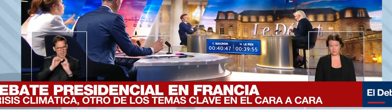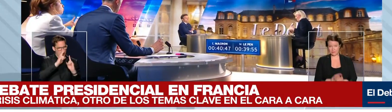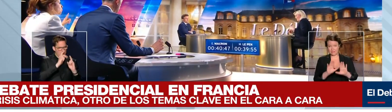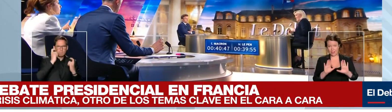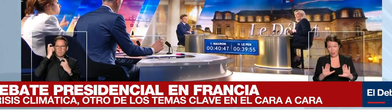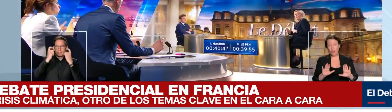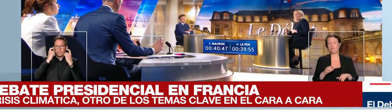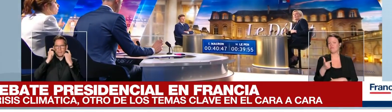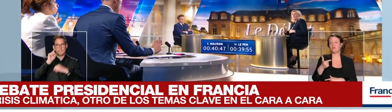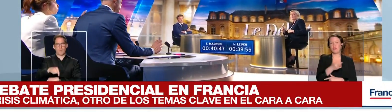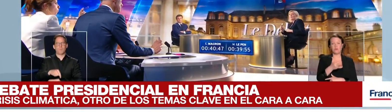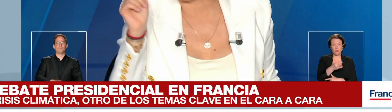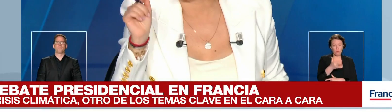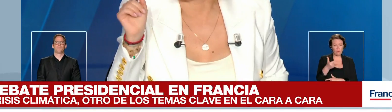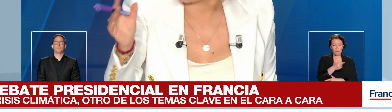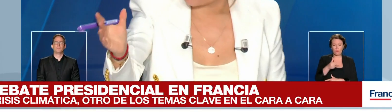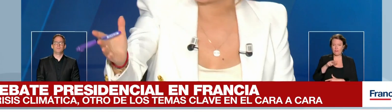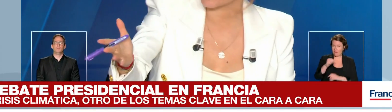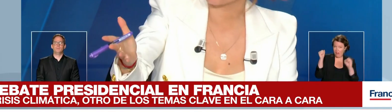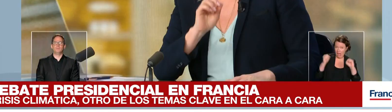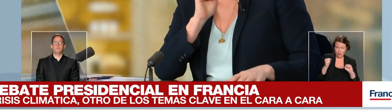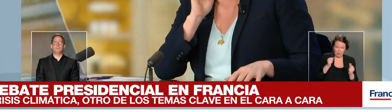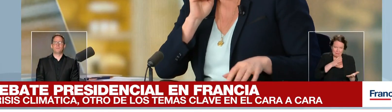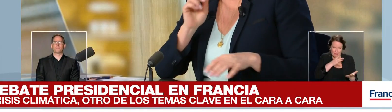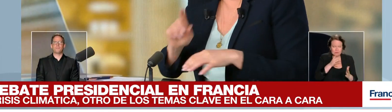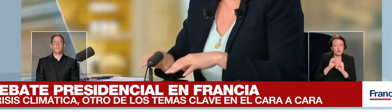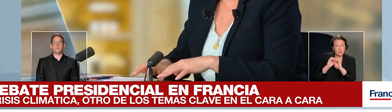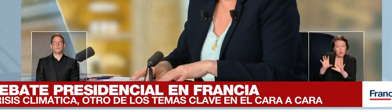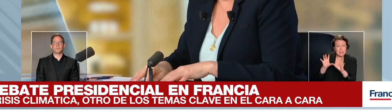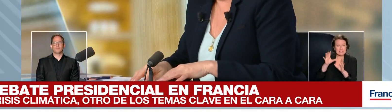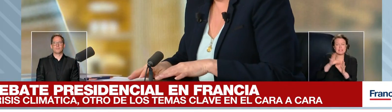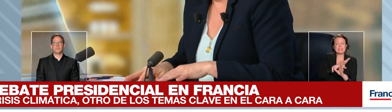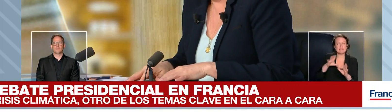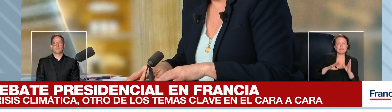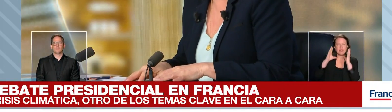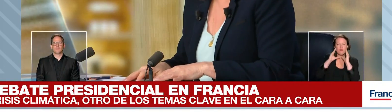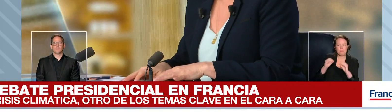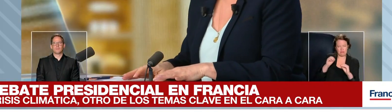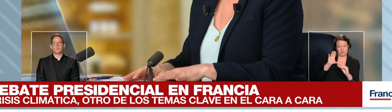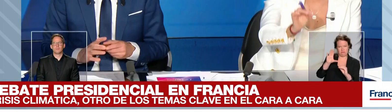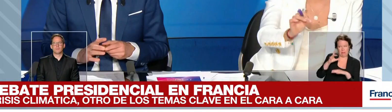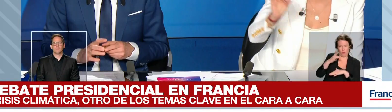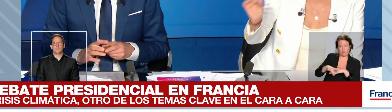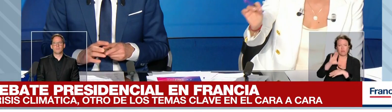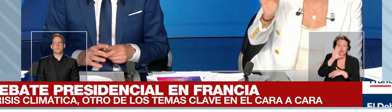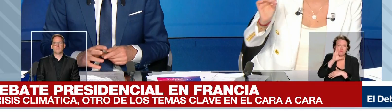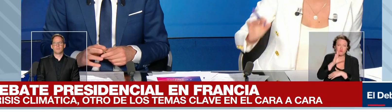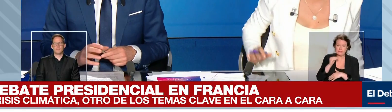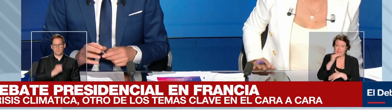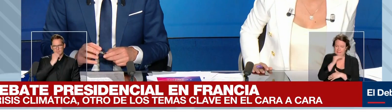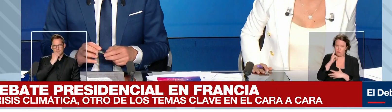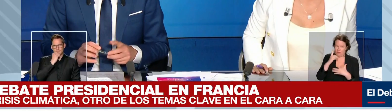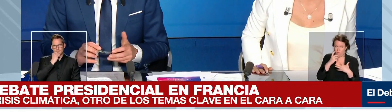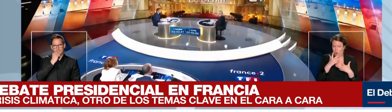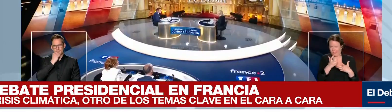haciéndolo. Bueno, va a ser difícil que se pongan de acuerdo en este tema. Sí, tiene unos minutos para